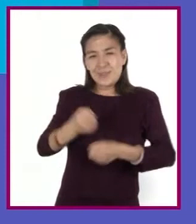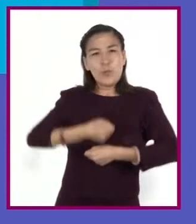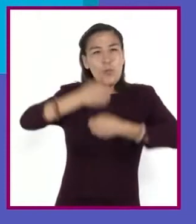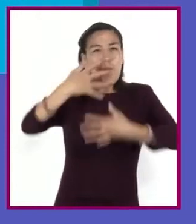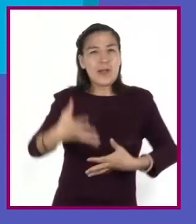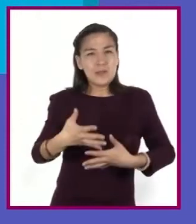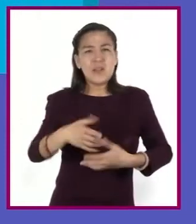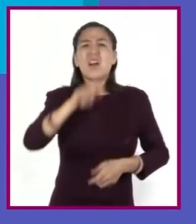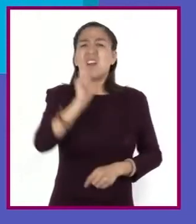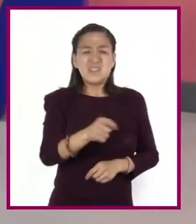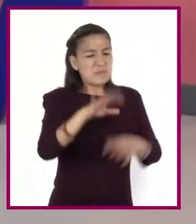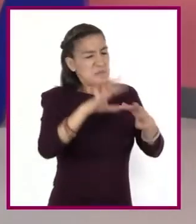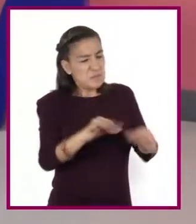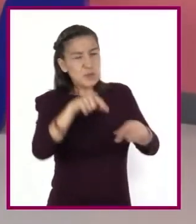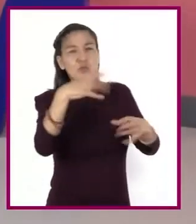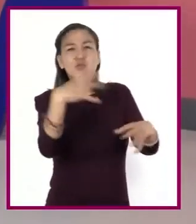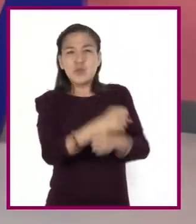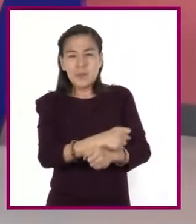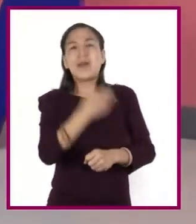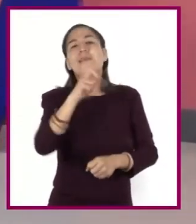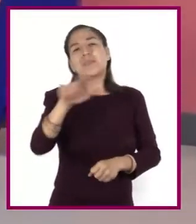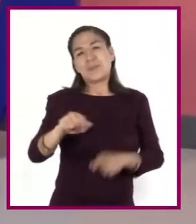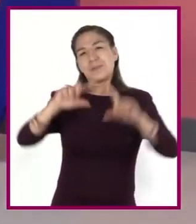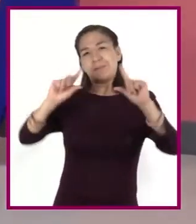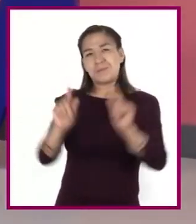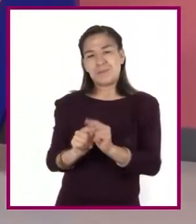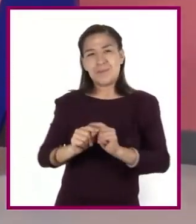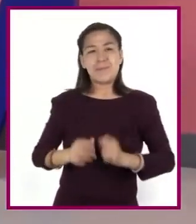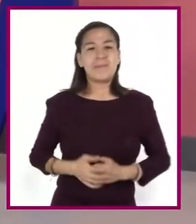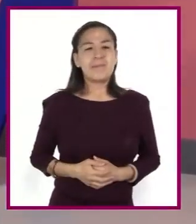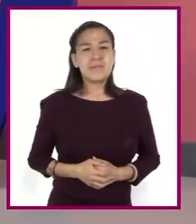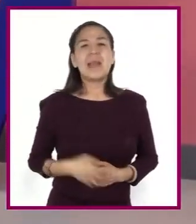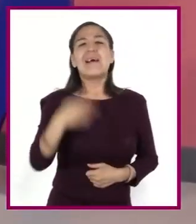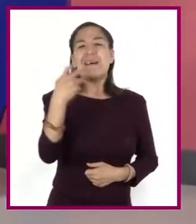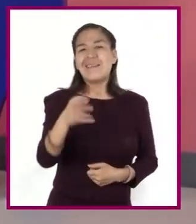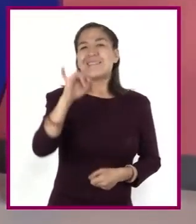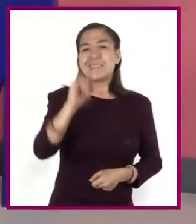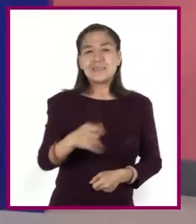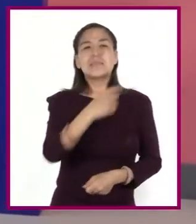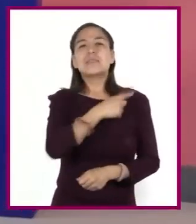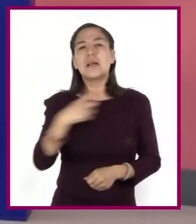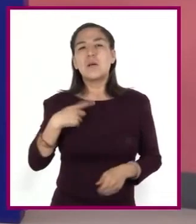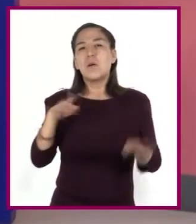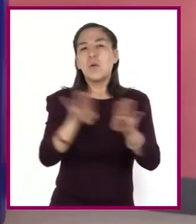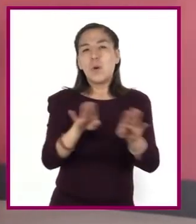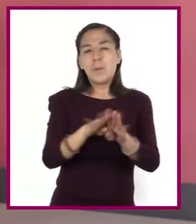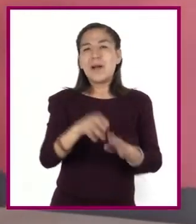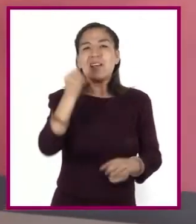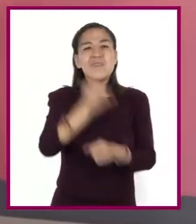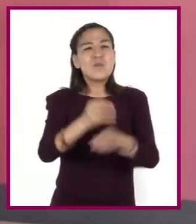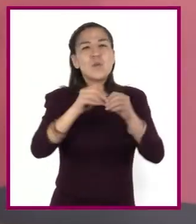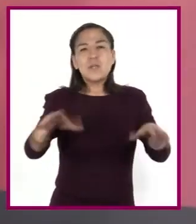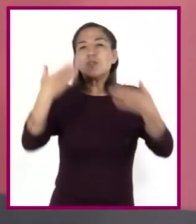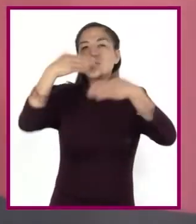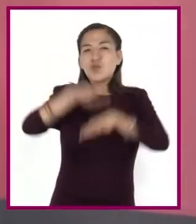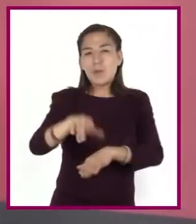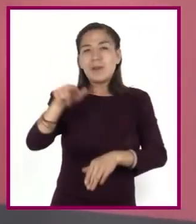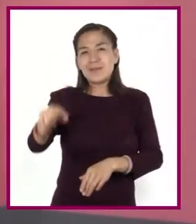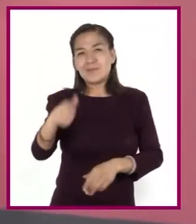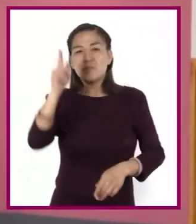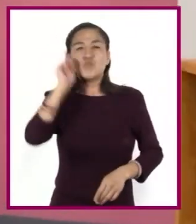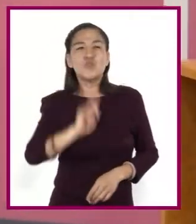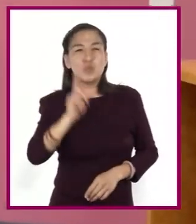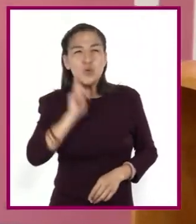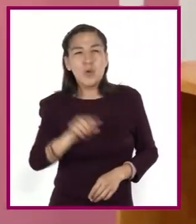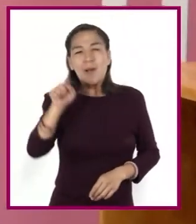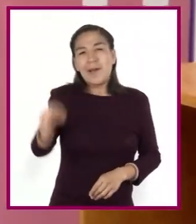las conclusiones. ¡Cierto! El resumen refiere que un investigador escribe un informe acerca del caso de una mujer